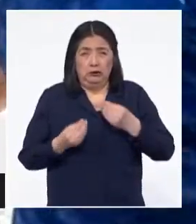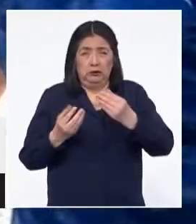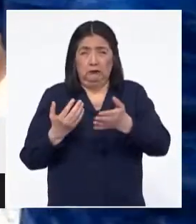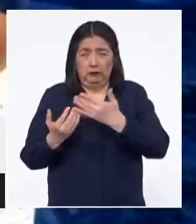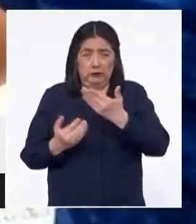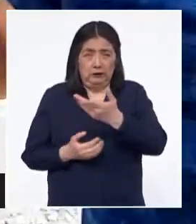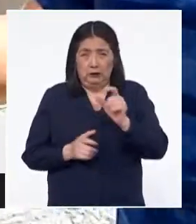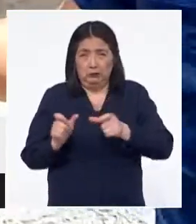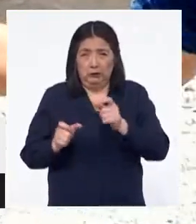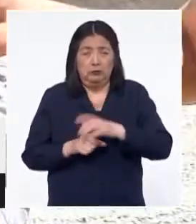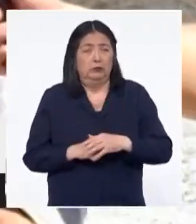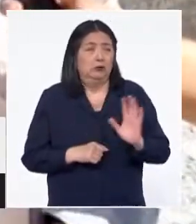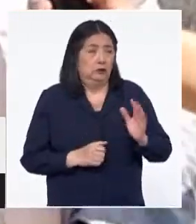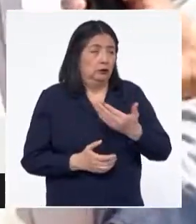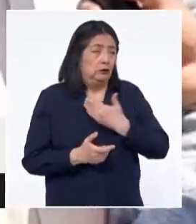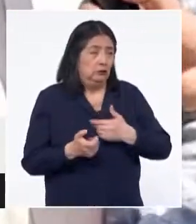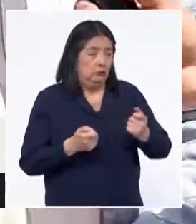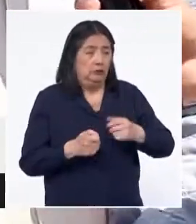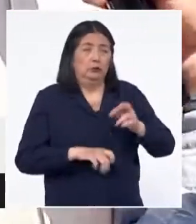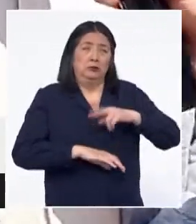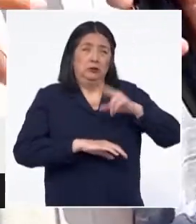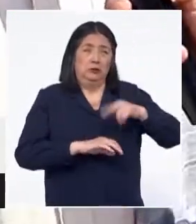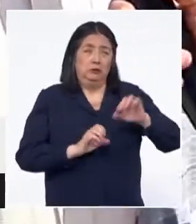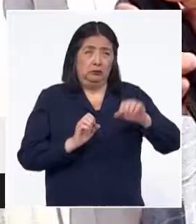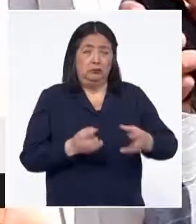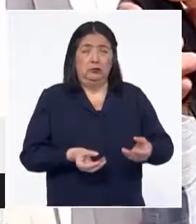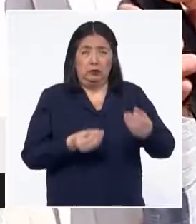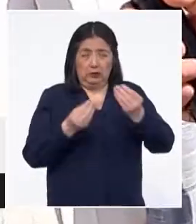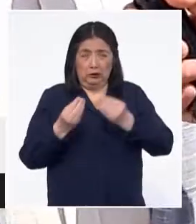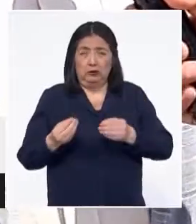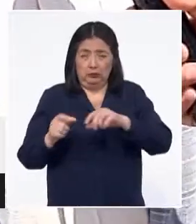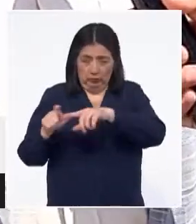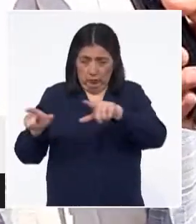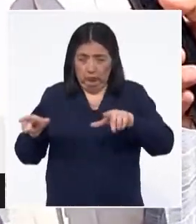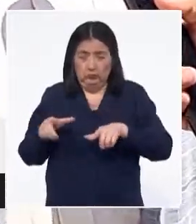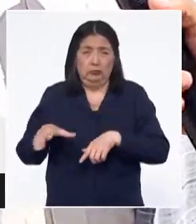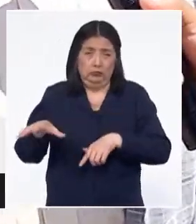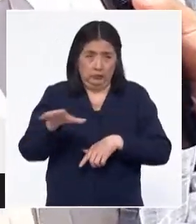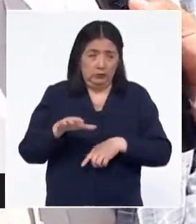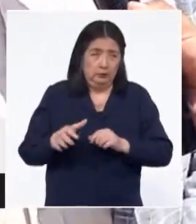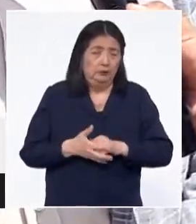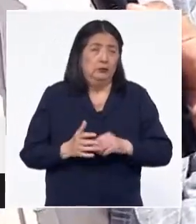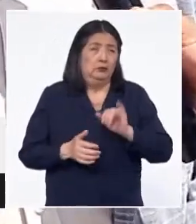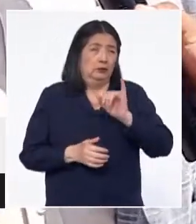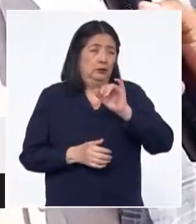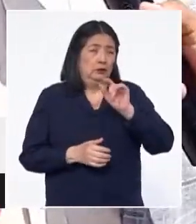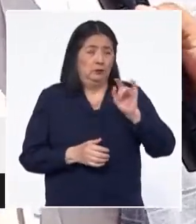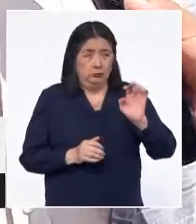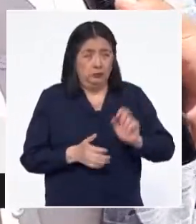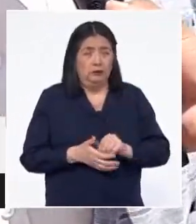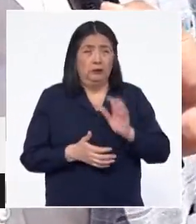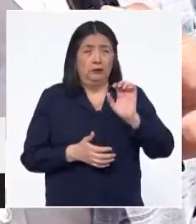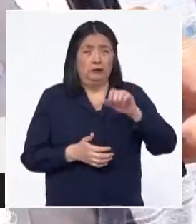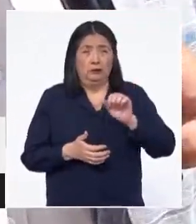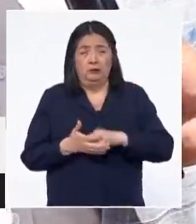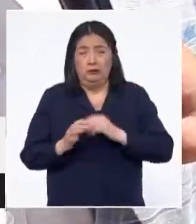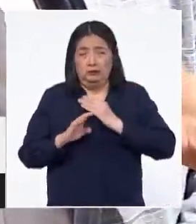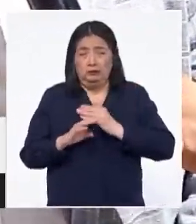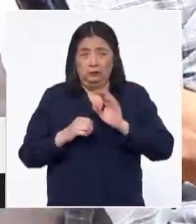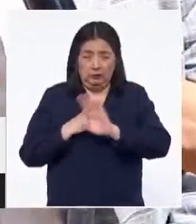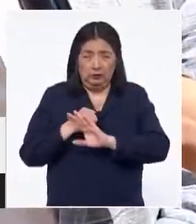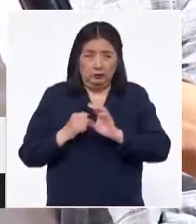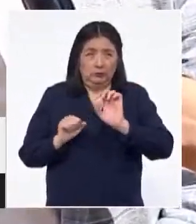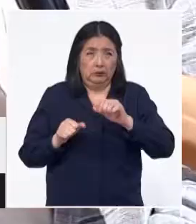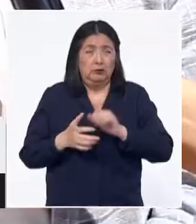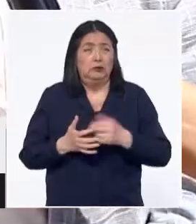facilidades justamente? El gobierno regional nos ha asignado el espacio mediante IGMED, mediante Defensa Civil también,